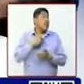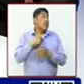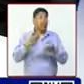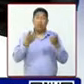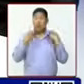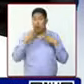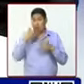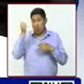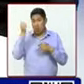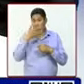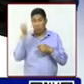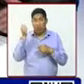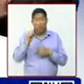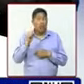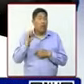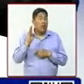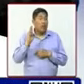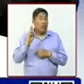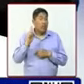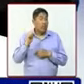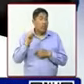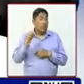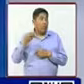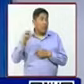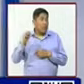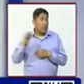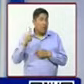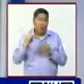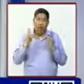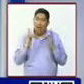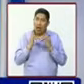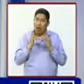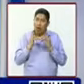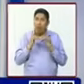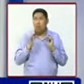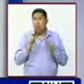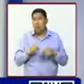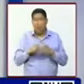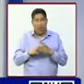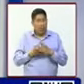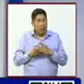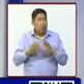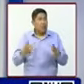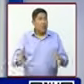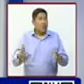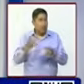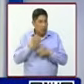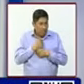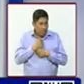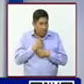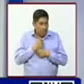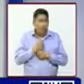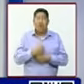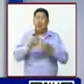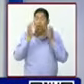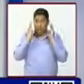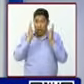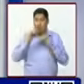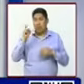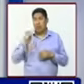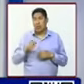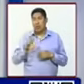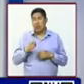vengan horas mejores para Abraham, que se pueda dar una cama en sala de internación, que pueda empezar a recibir el tratamiento adecuado, la atención